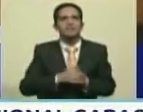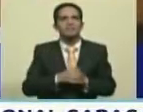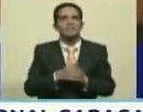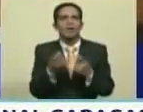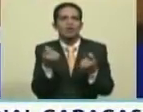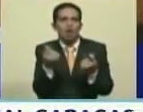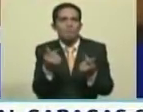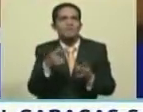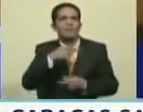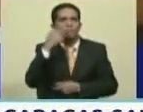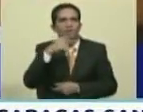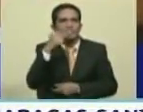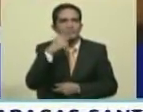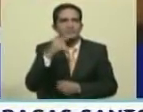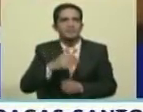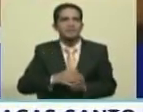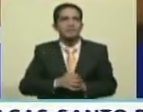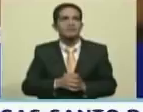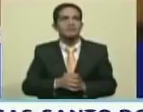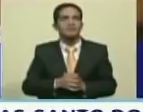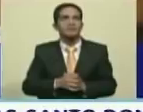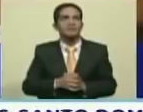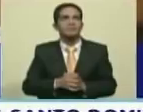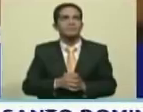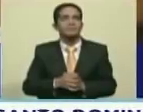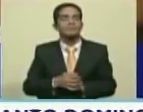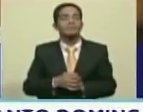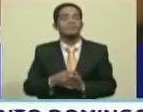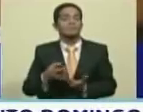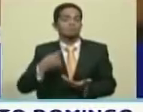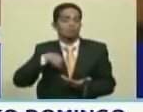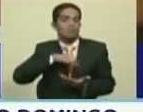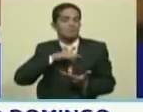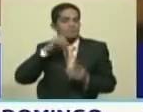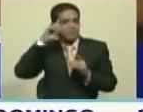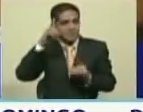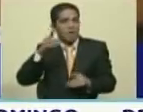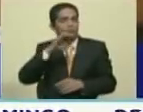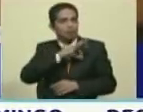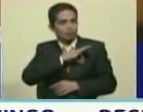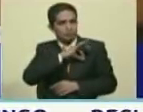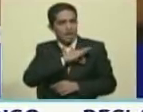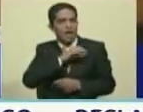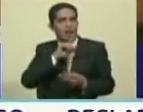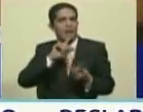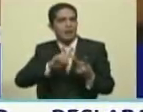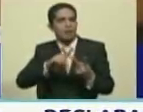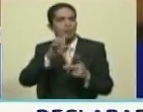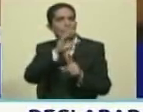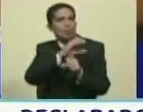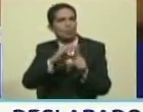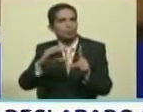política, por nuestra dignidad social y cultural.